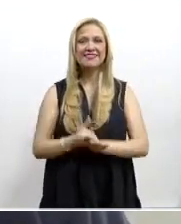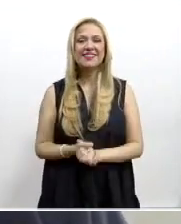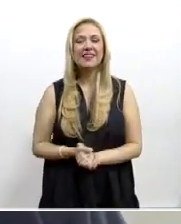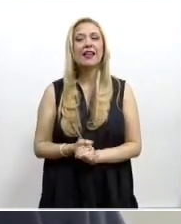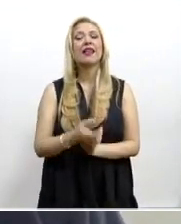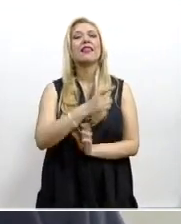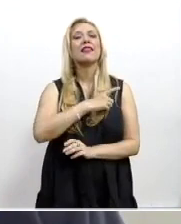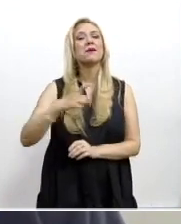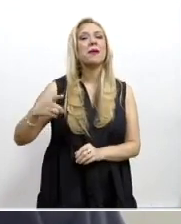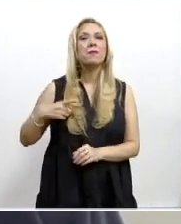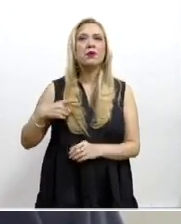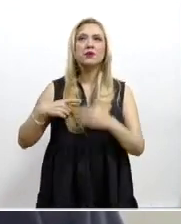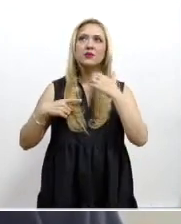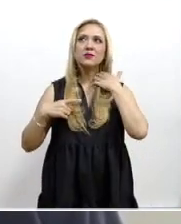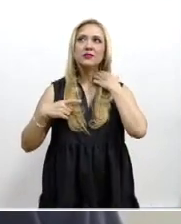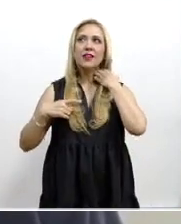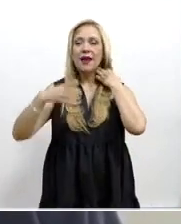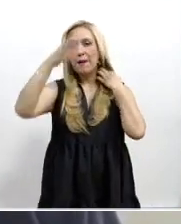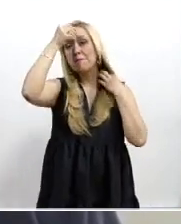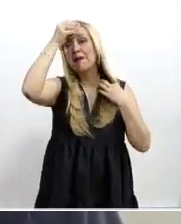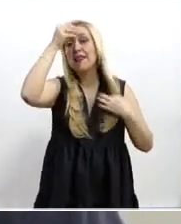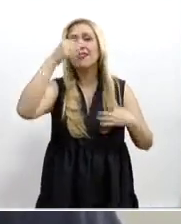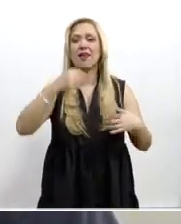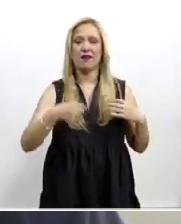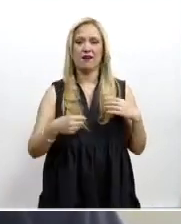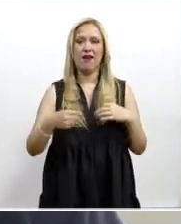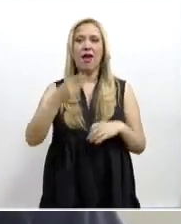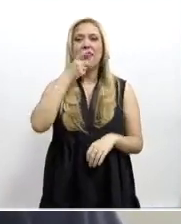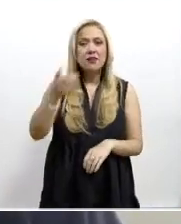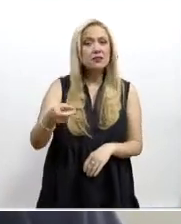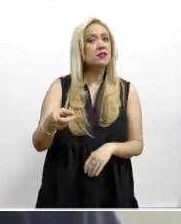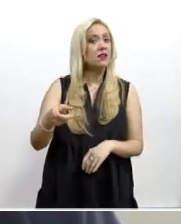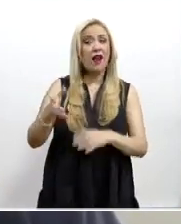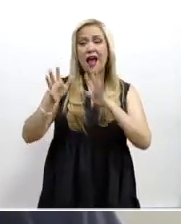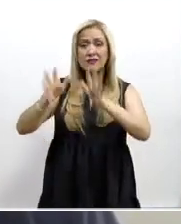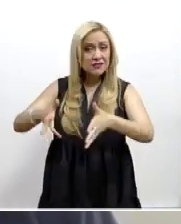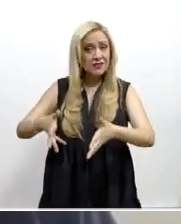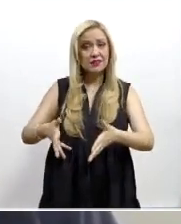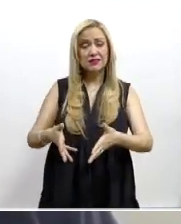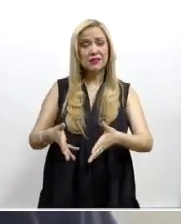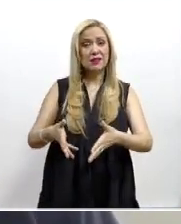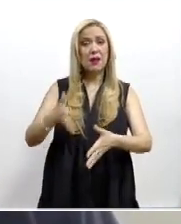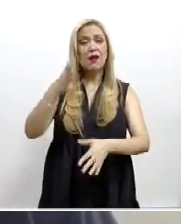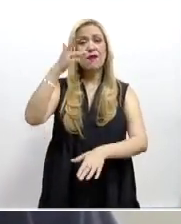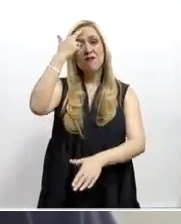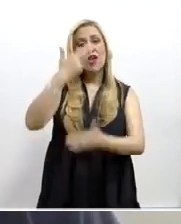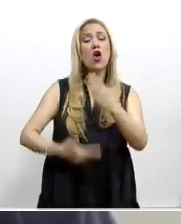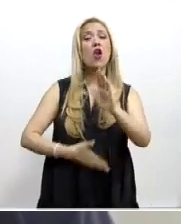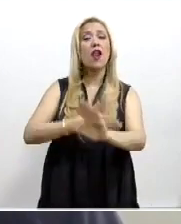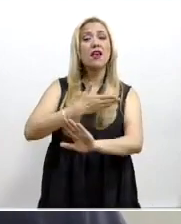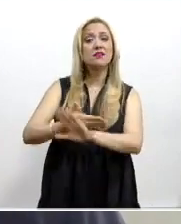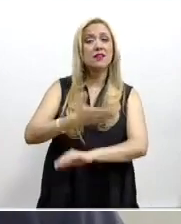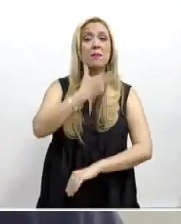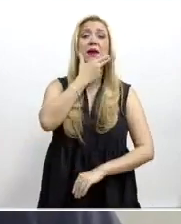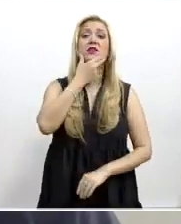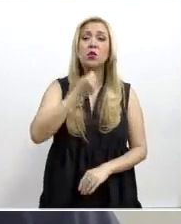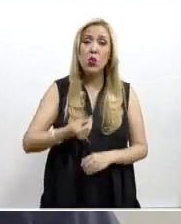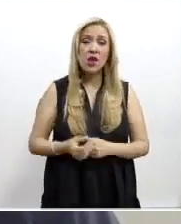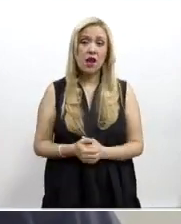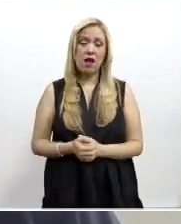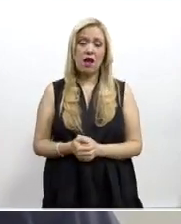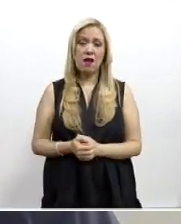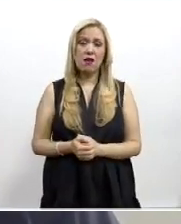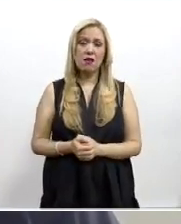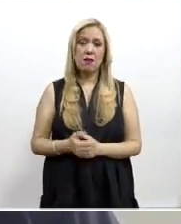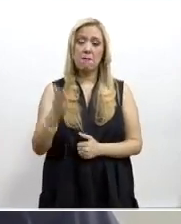aprender a nombrar la violencia tal cual es, ¿no? A mí me gusta hablar más que de machismo, de violencia masculina, porque